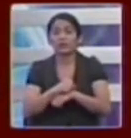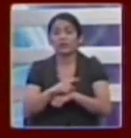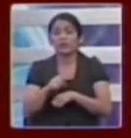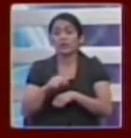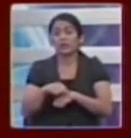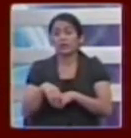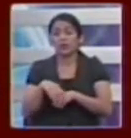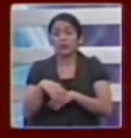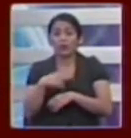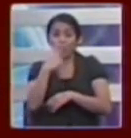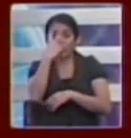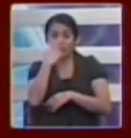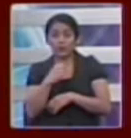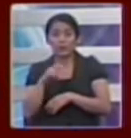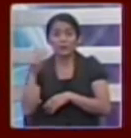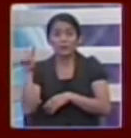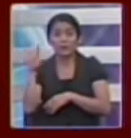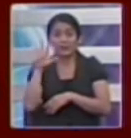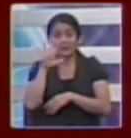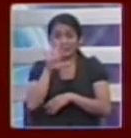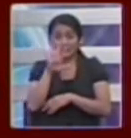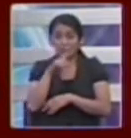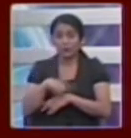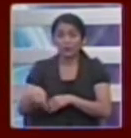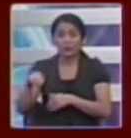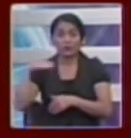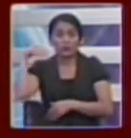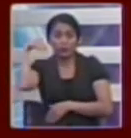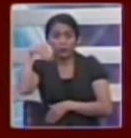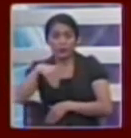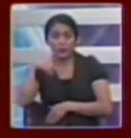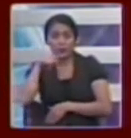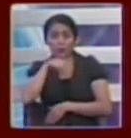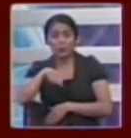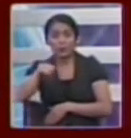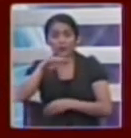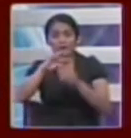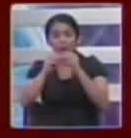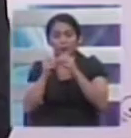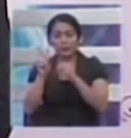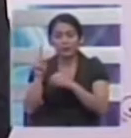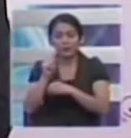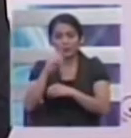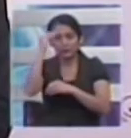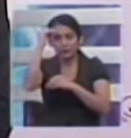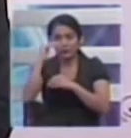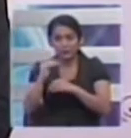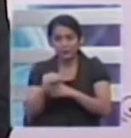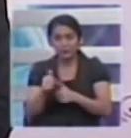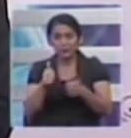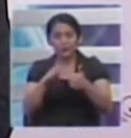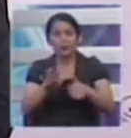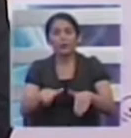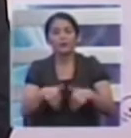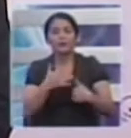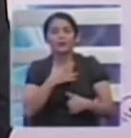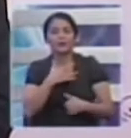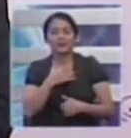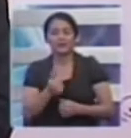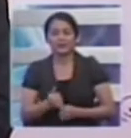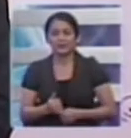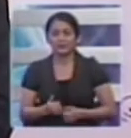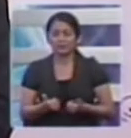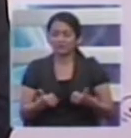25 hoteles seleccionados en Sudamérica. Bueno, realmente es una satisfacción enorme. Nosotros venimos ascendiendo